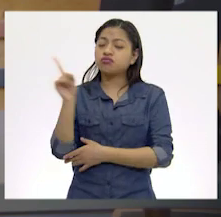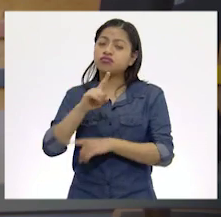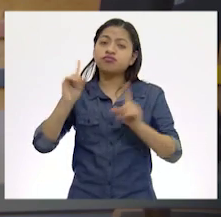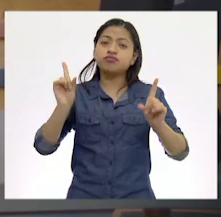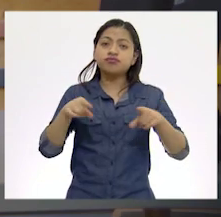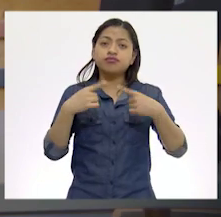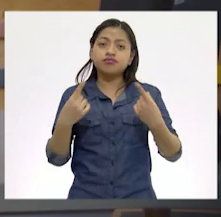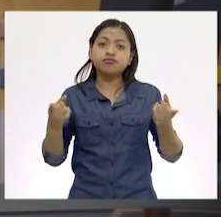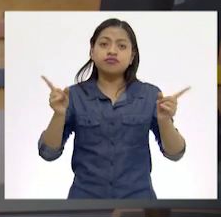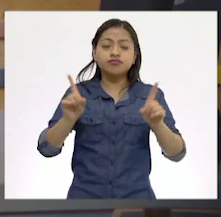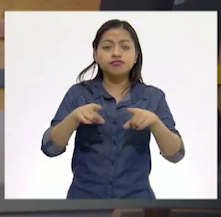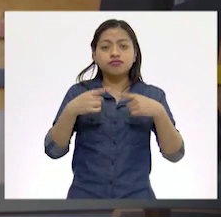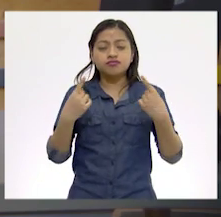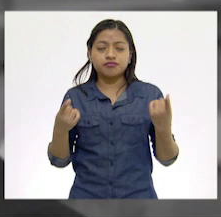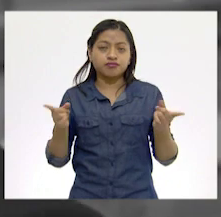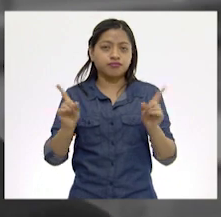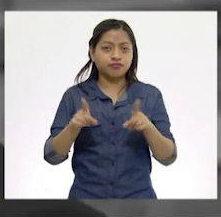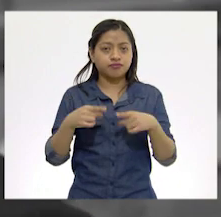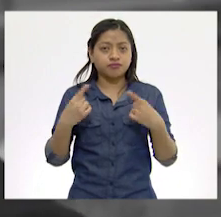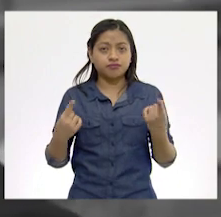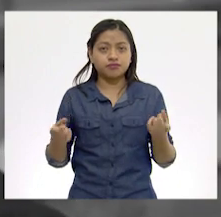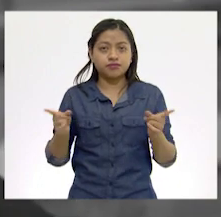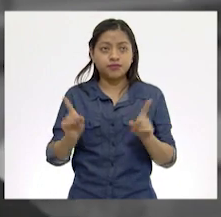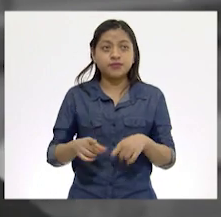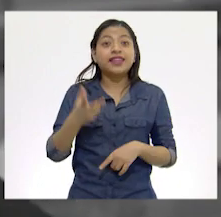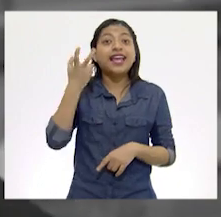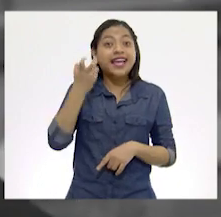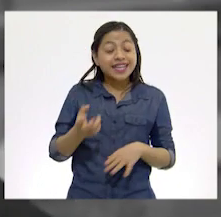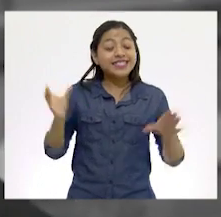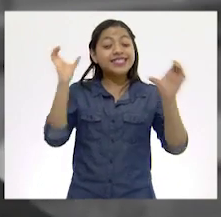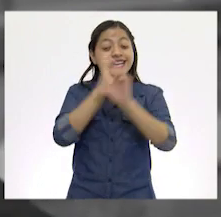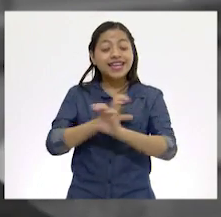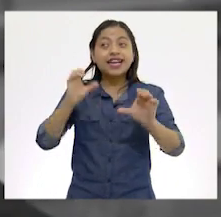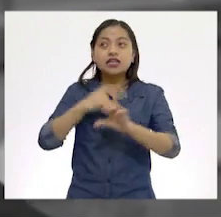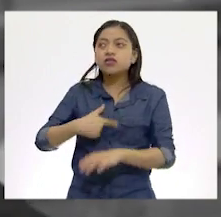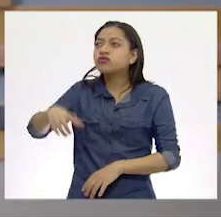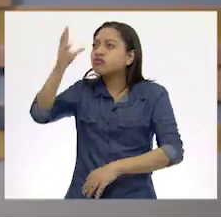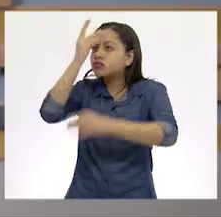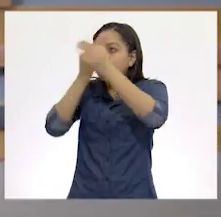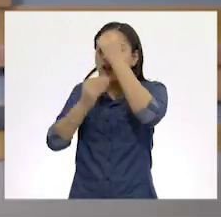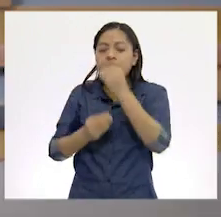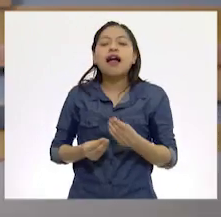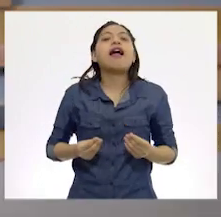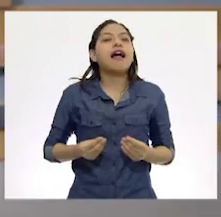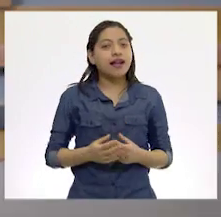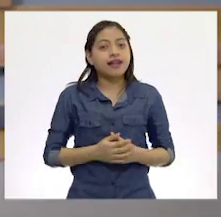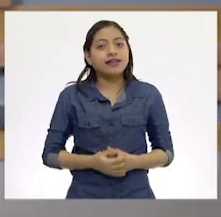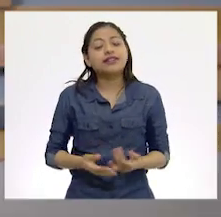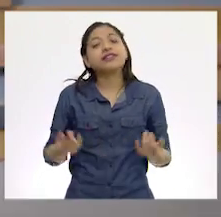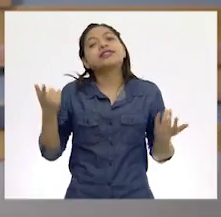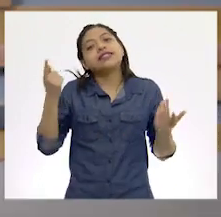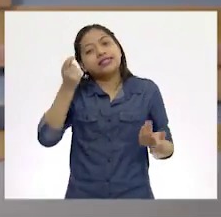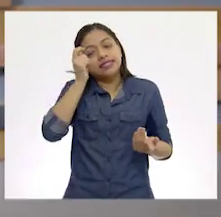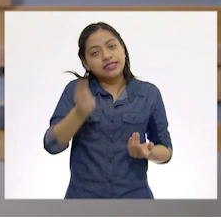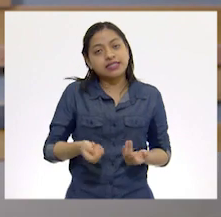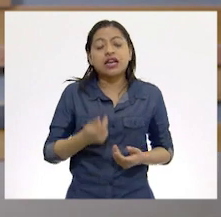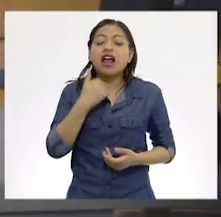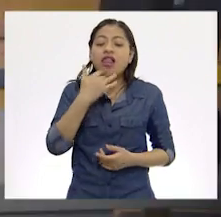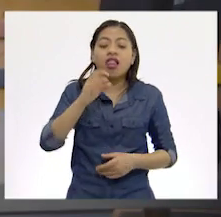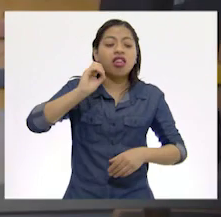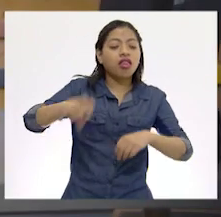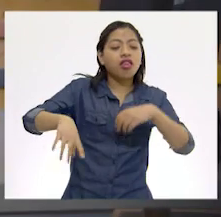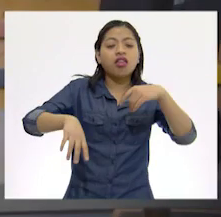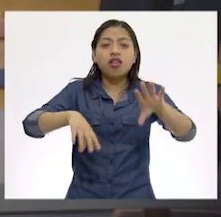la podrán alcanzar. Esa fue la canción que me enseñaron. De no tirar basura en el